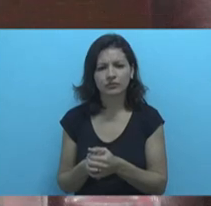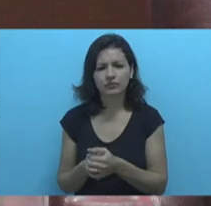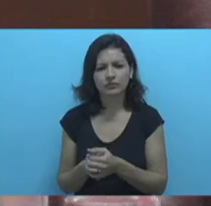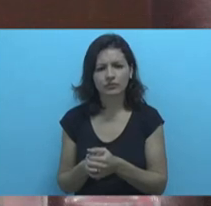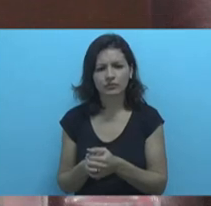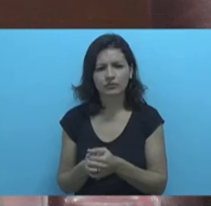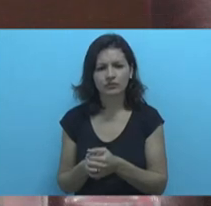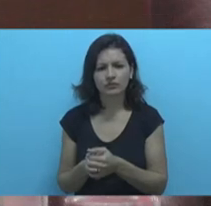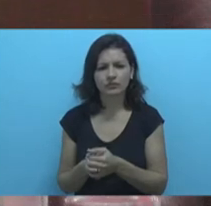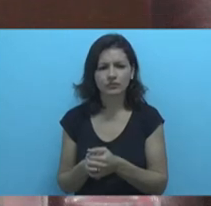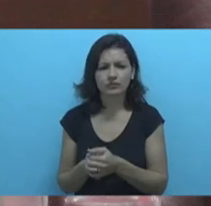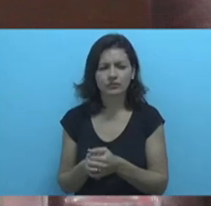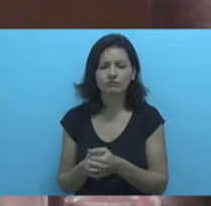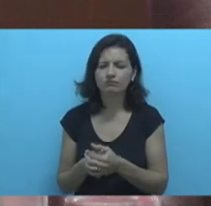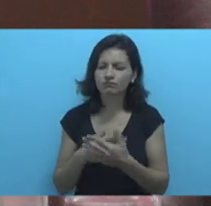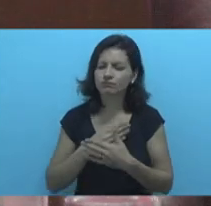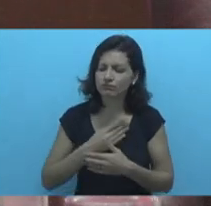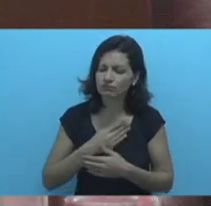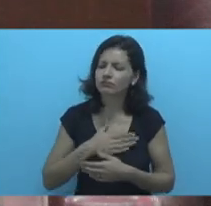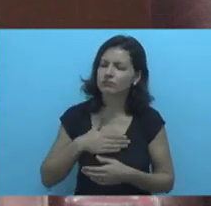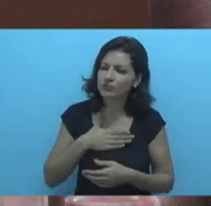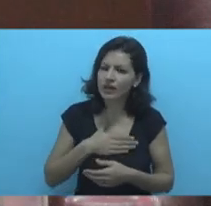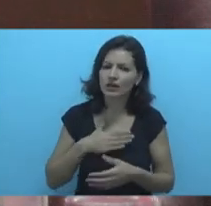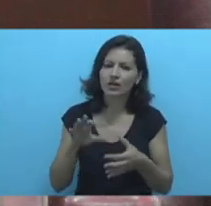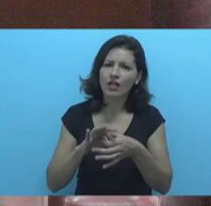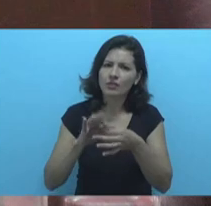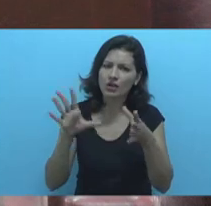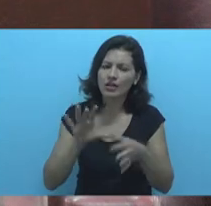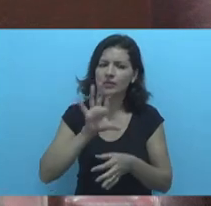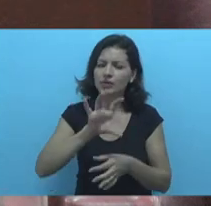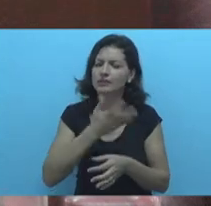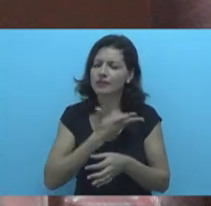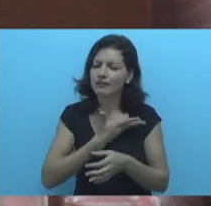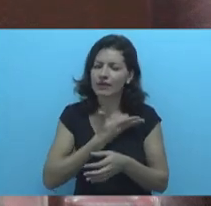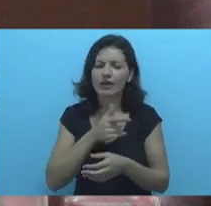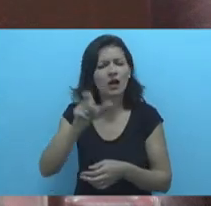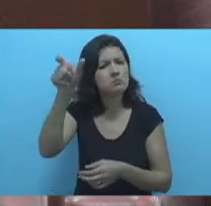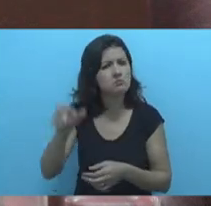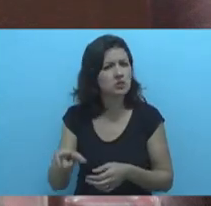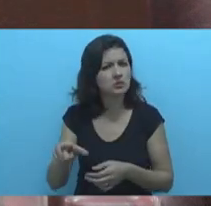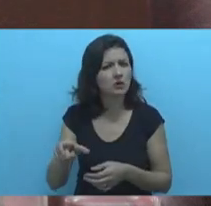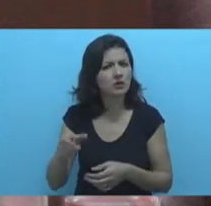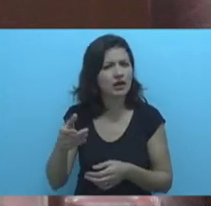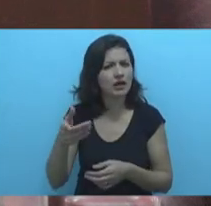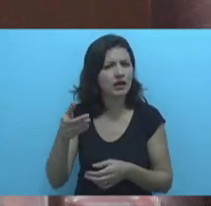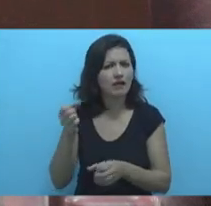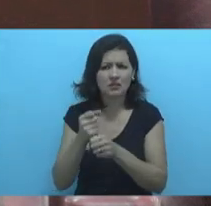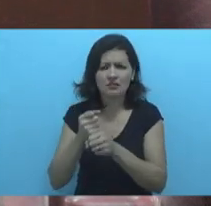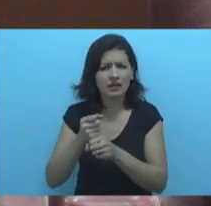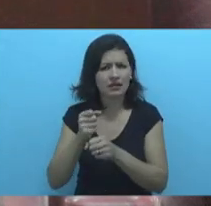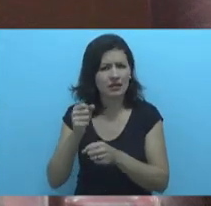lo sentimos mucho, porque es bueno en la democracia y en la provincia tener dirigentes de la talla y el nivel que